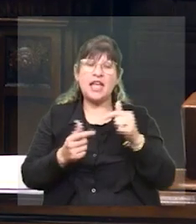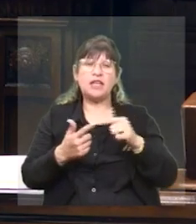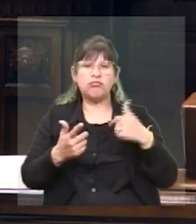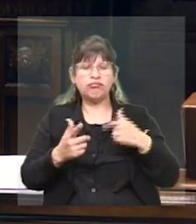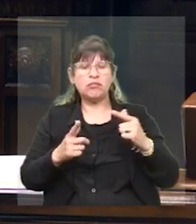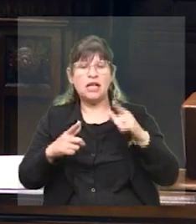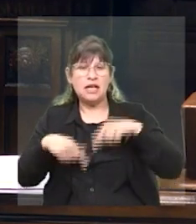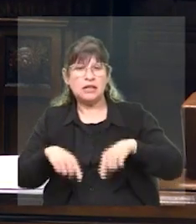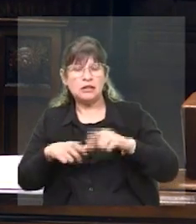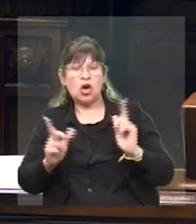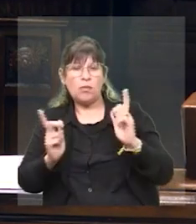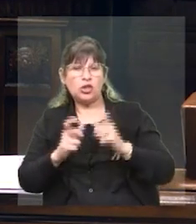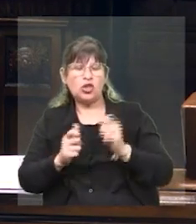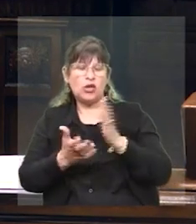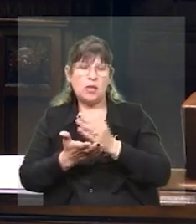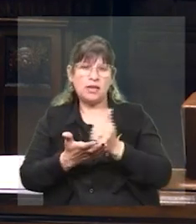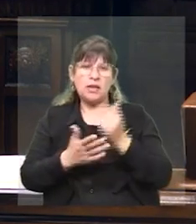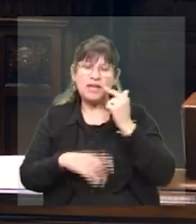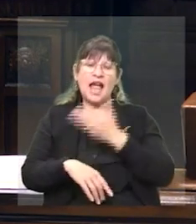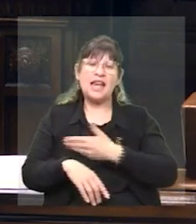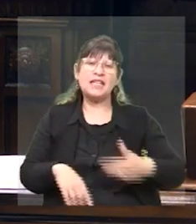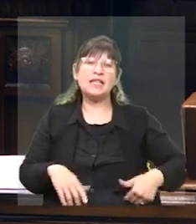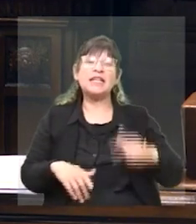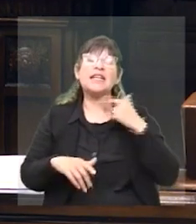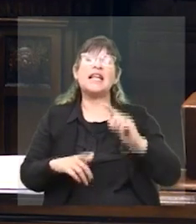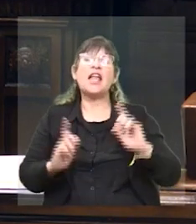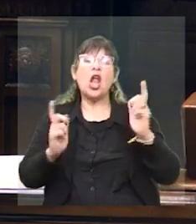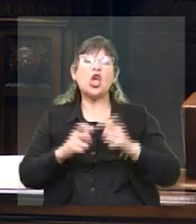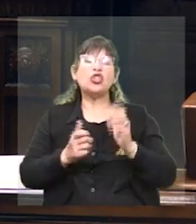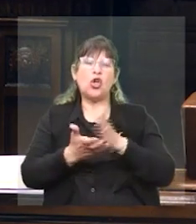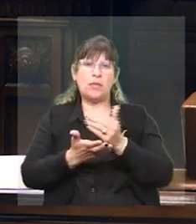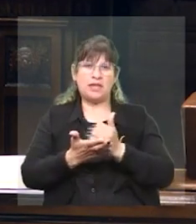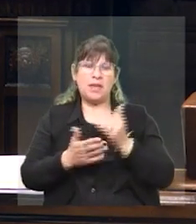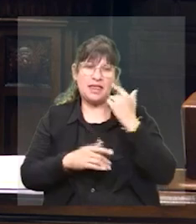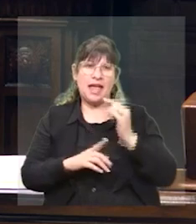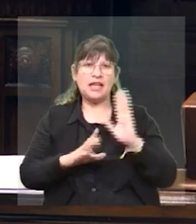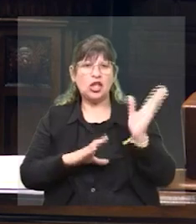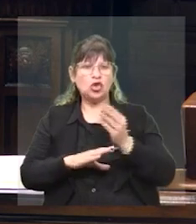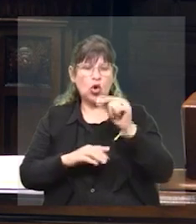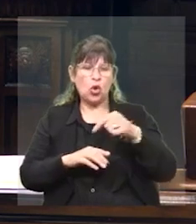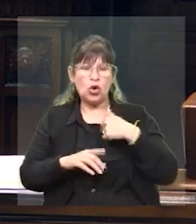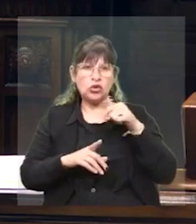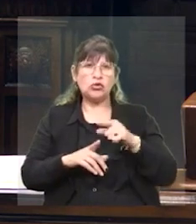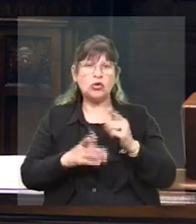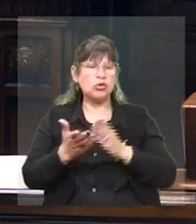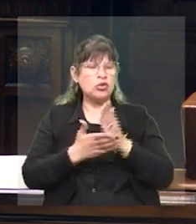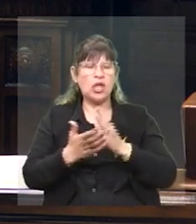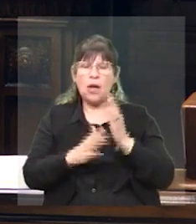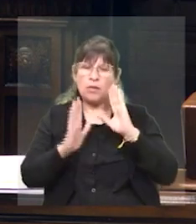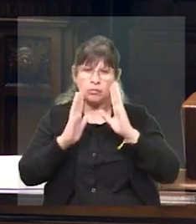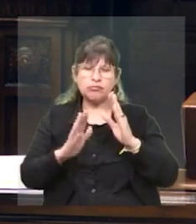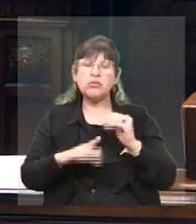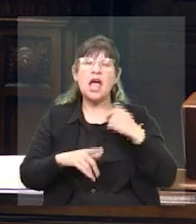del partido Nacional independiente y presidente del Consejo departamental en todo ello puso de relieve su gran